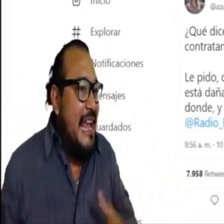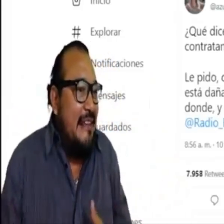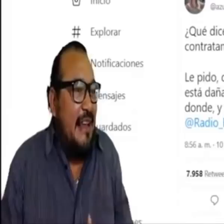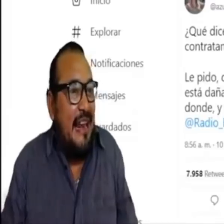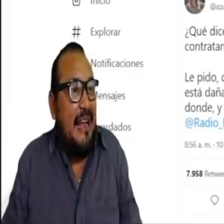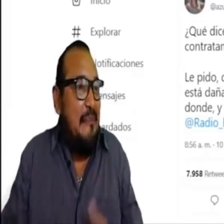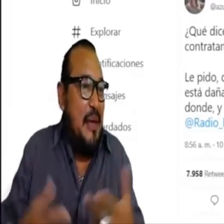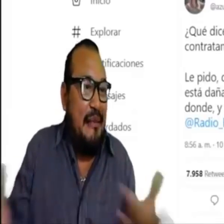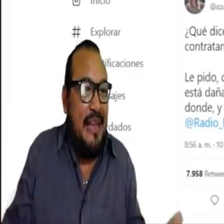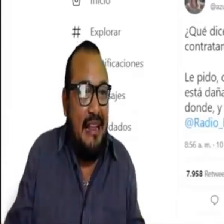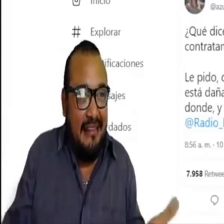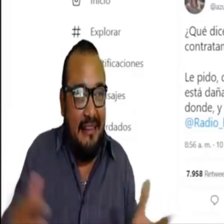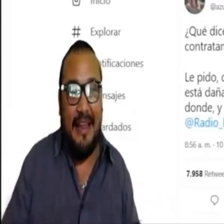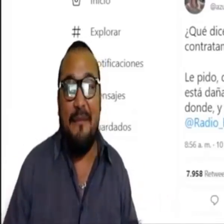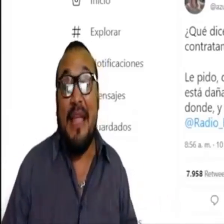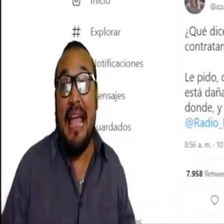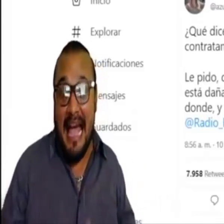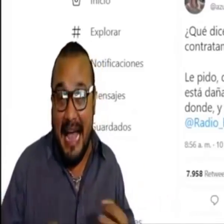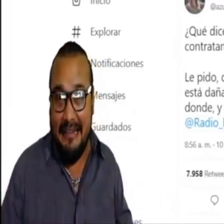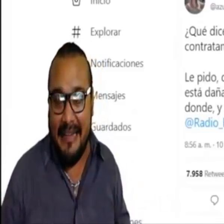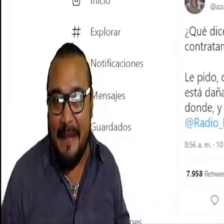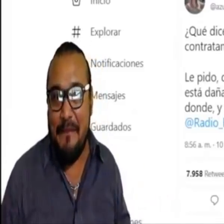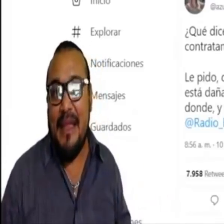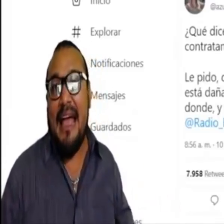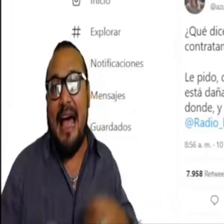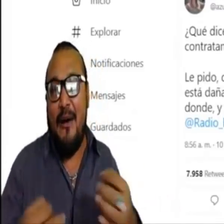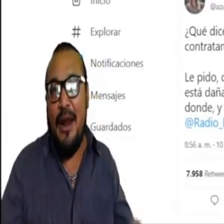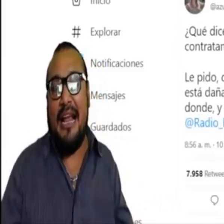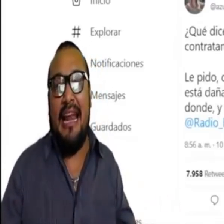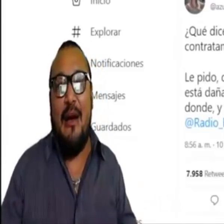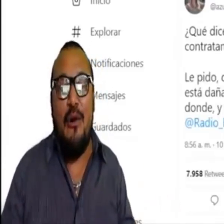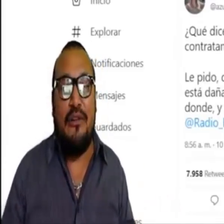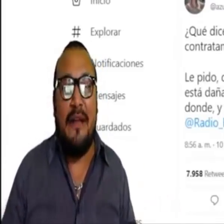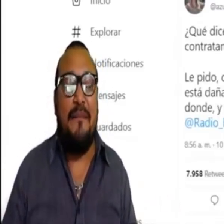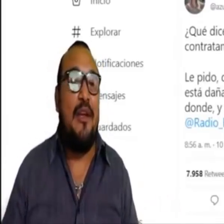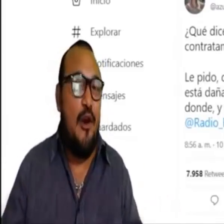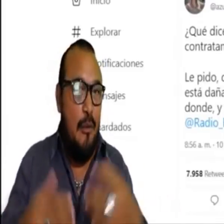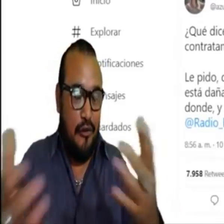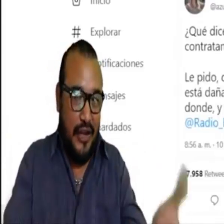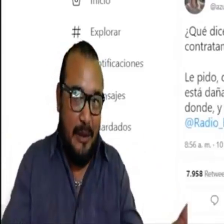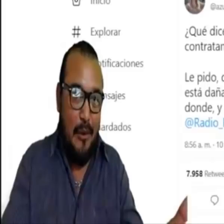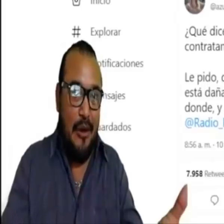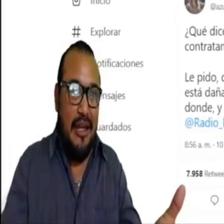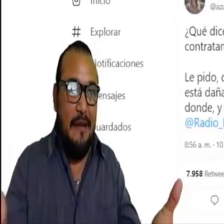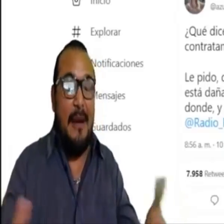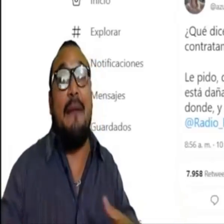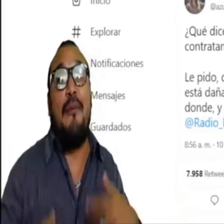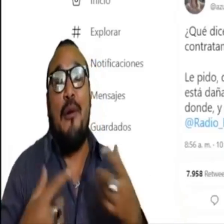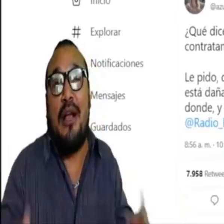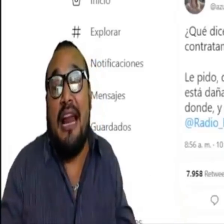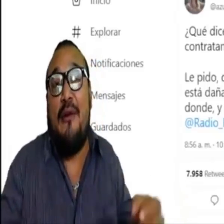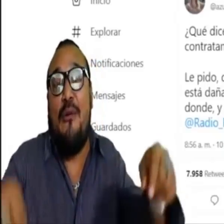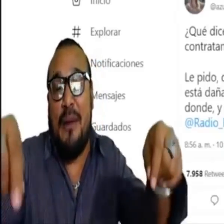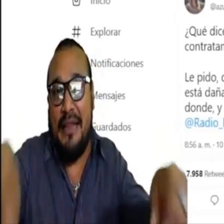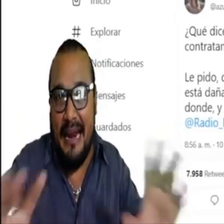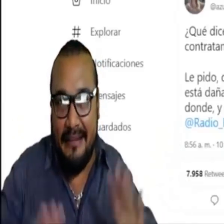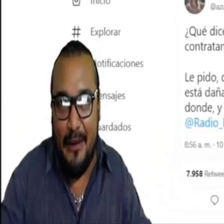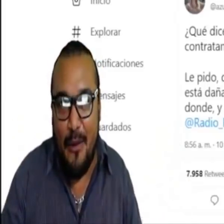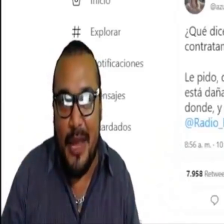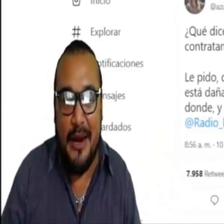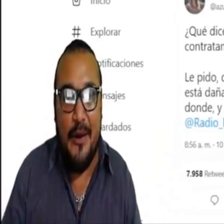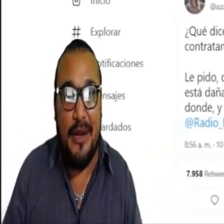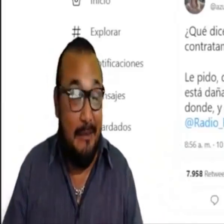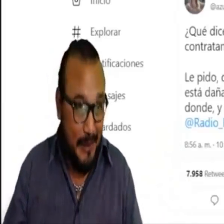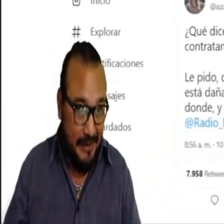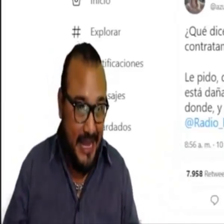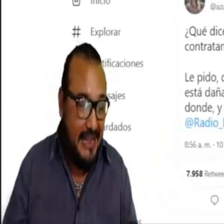ella se cree que puede hacer es hacer ahí está ahora que la gozan como cebo para provocar y golpetear este